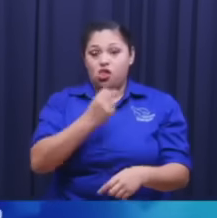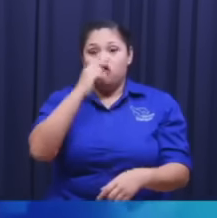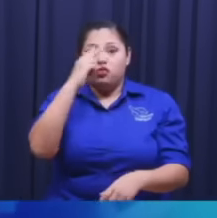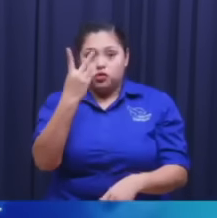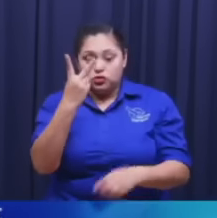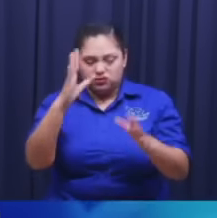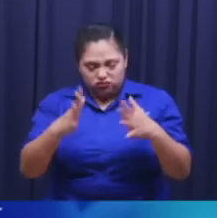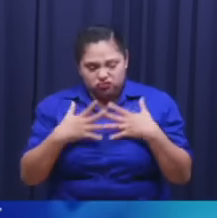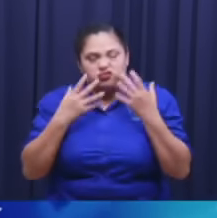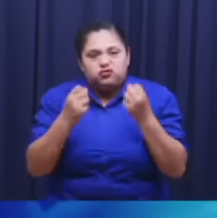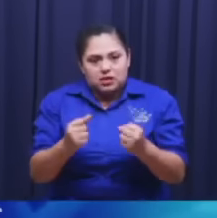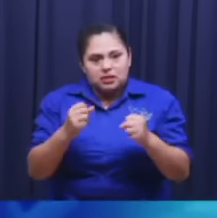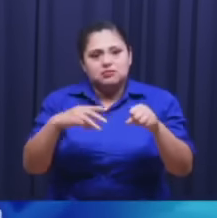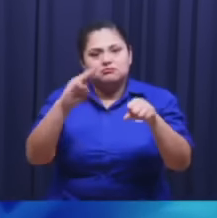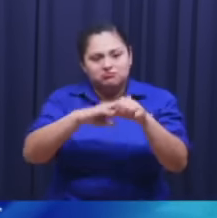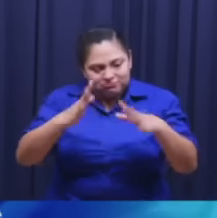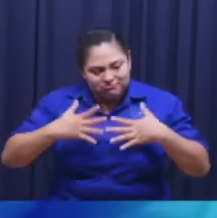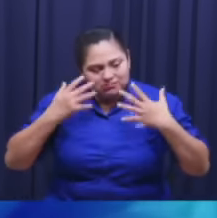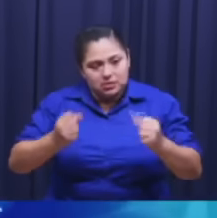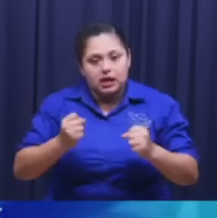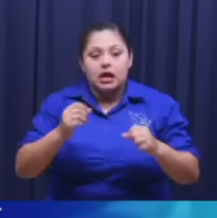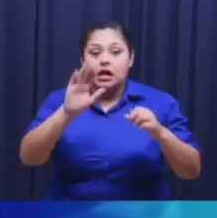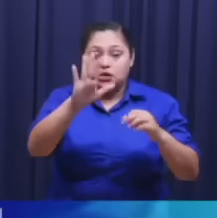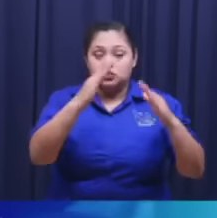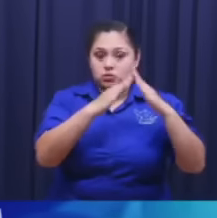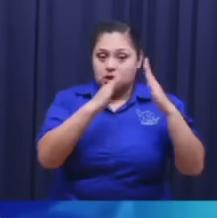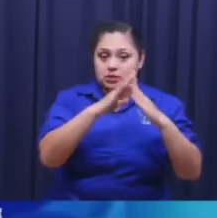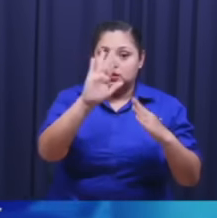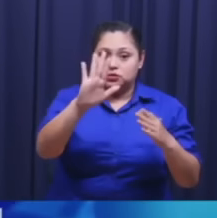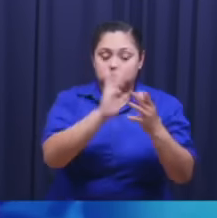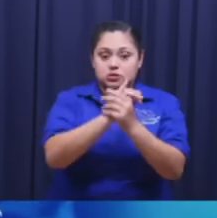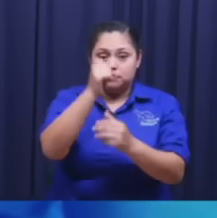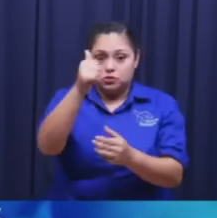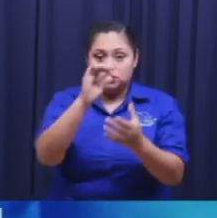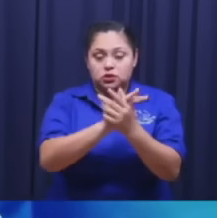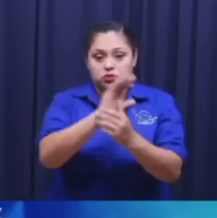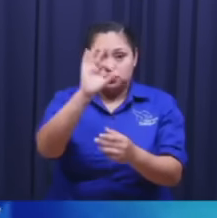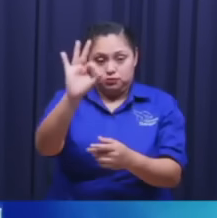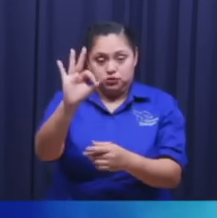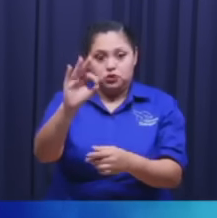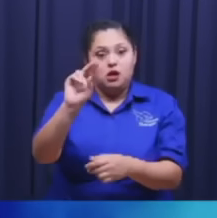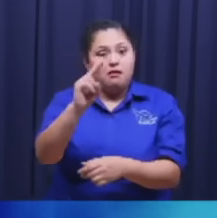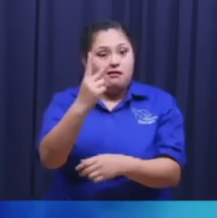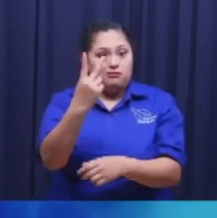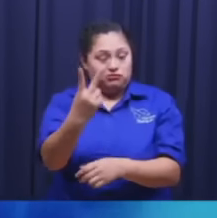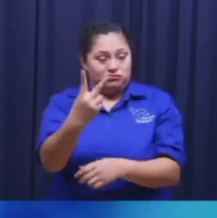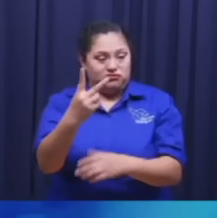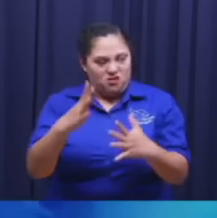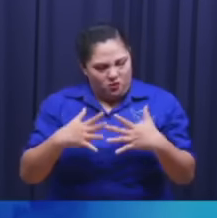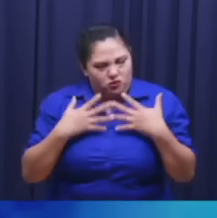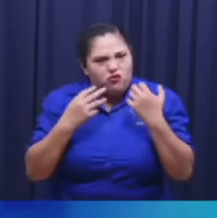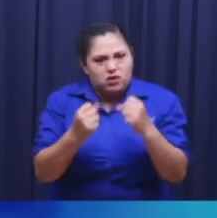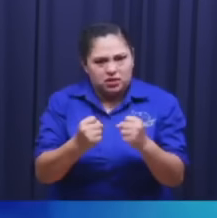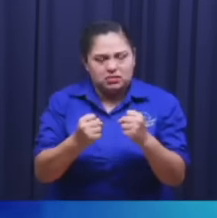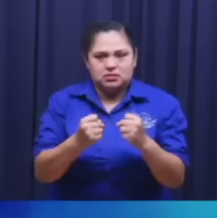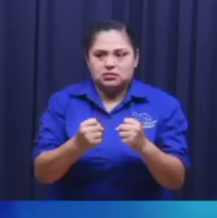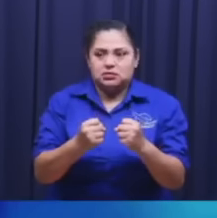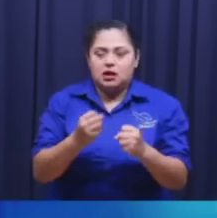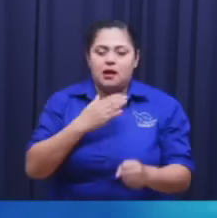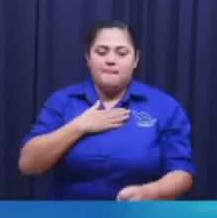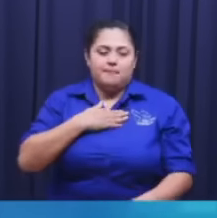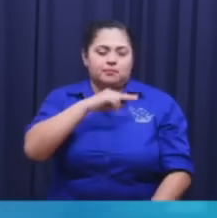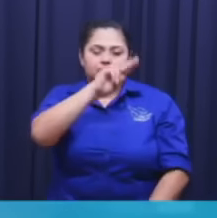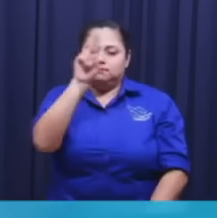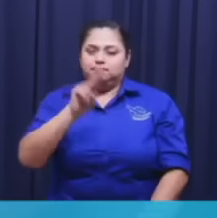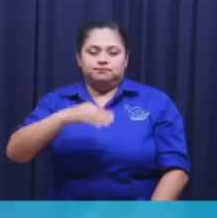Mire, en la casa, con su cónyuge, entre los dos tienen que resistir. A mí nunca se